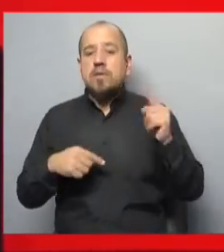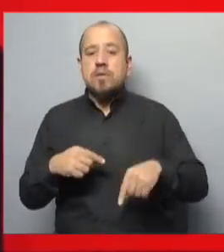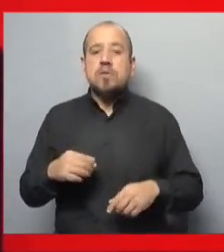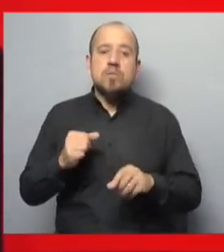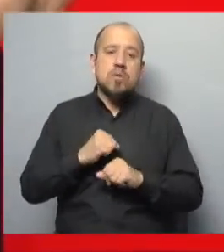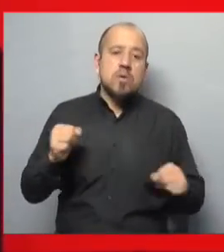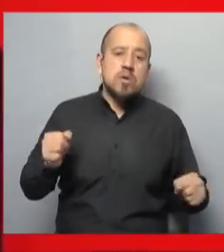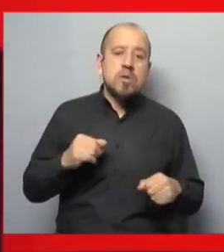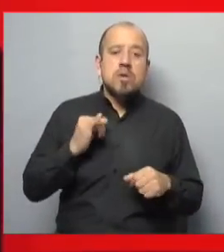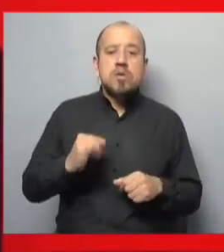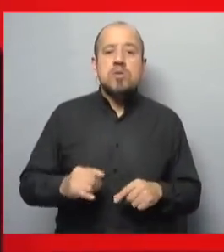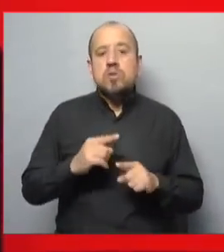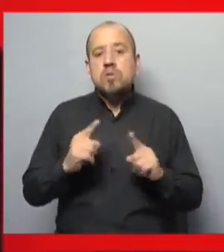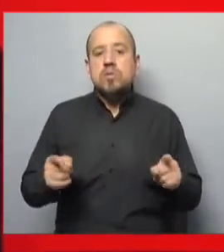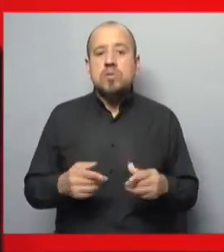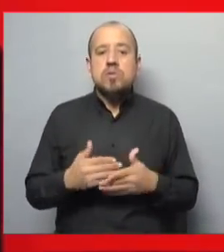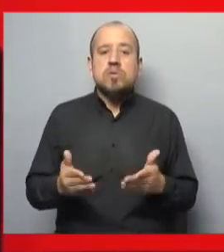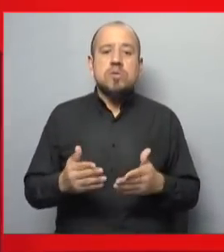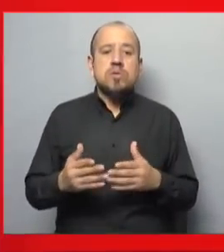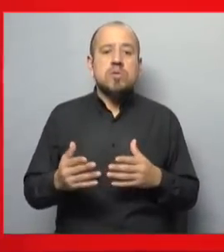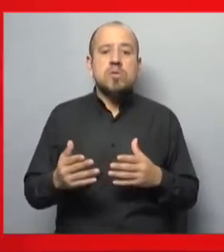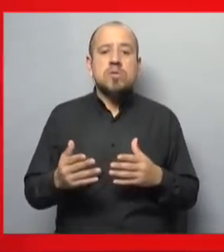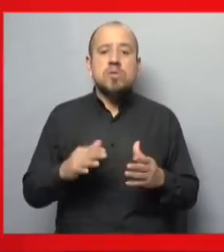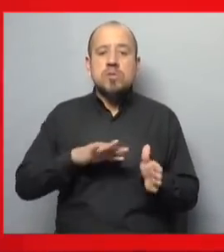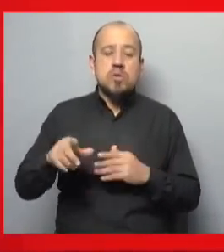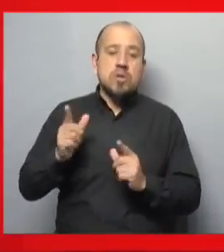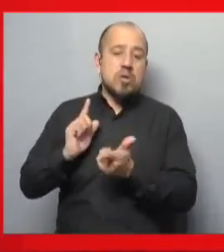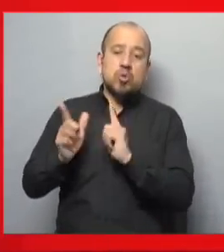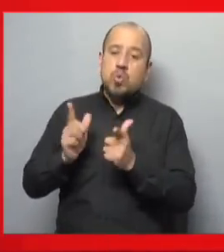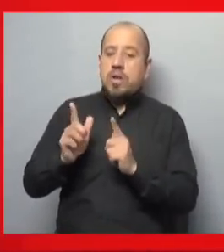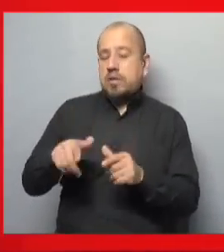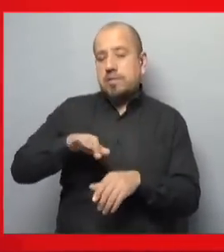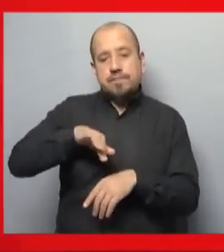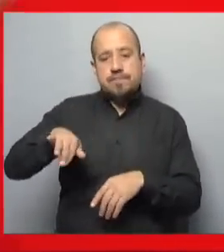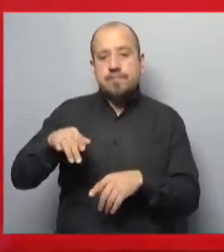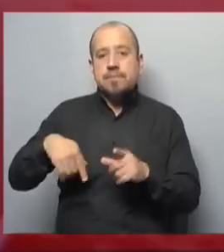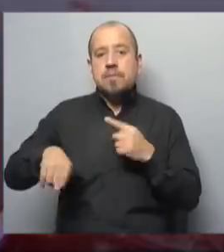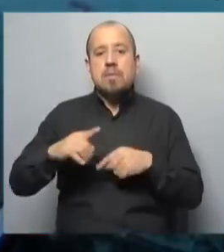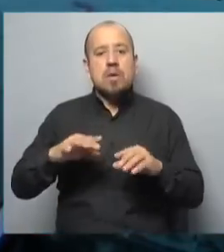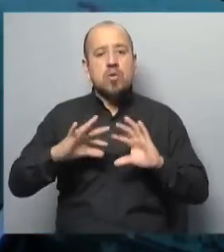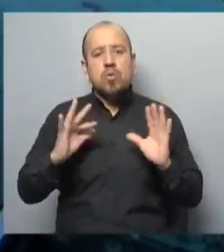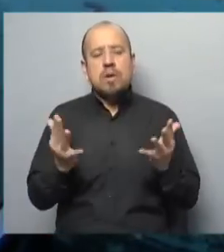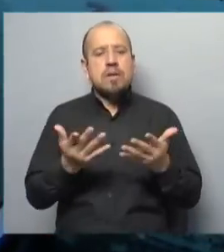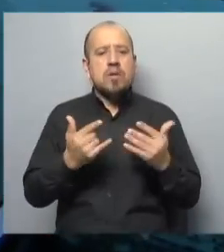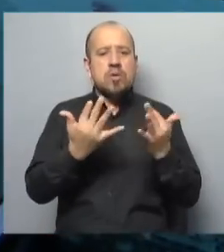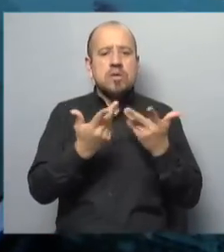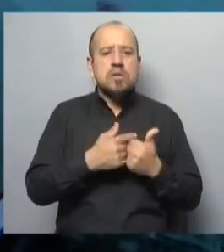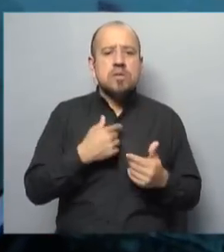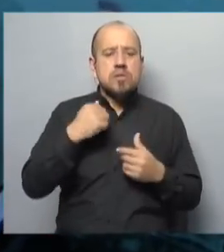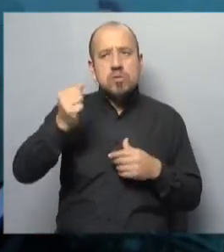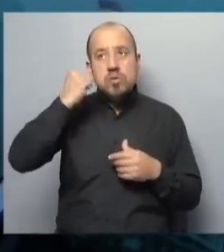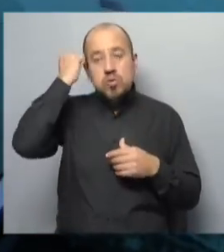podía ser lo que podría ser la llegada de éxito a louis elegida del futbolista sea toda la parafernalia fue como ese sueño